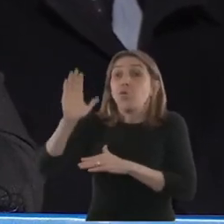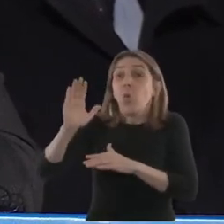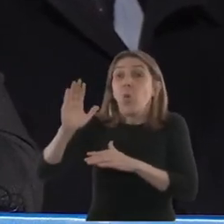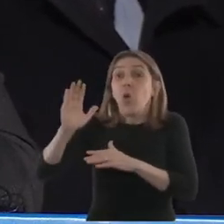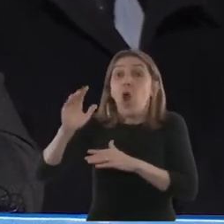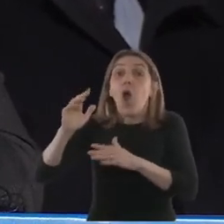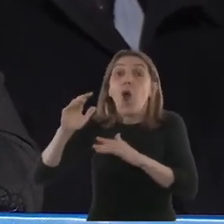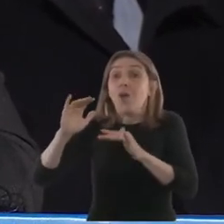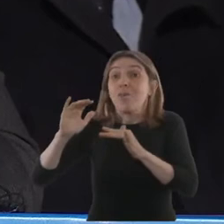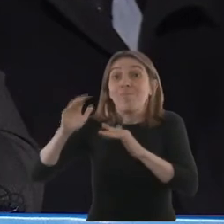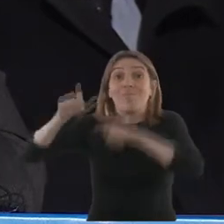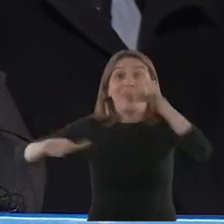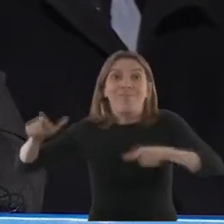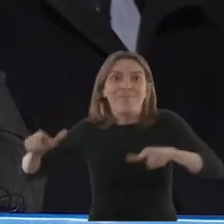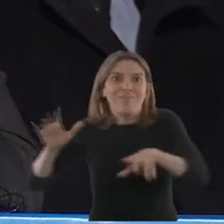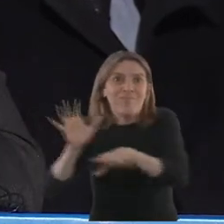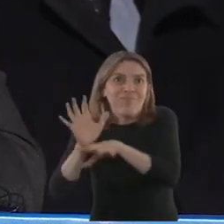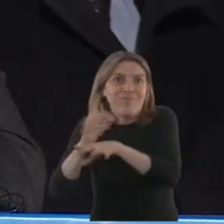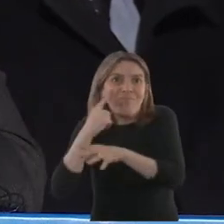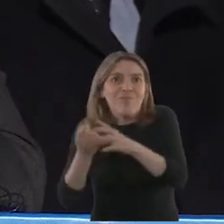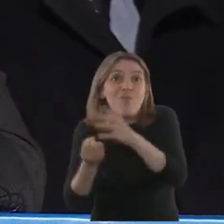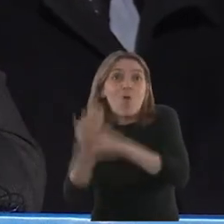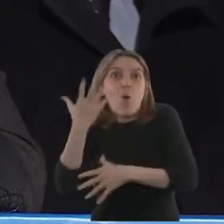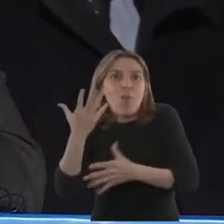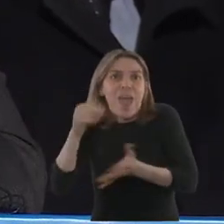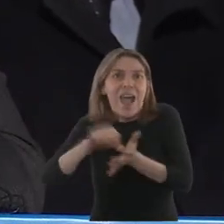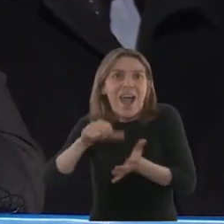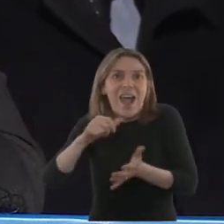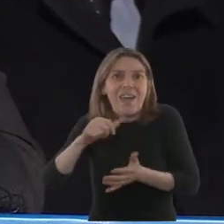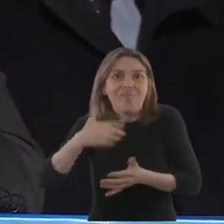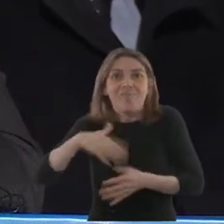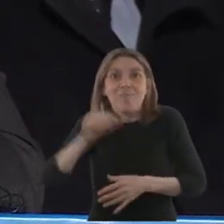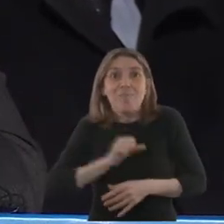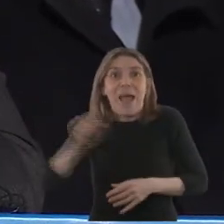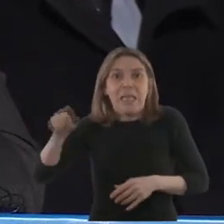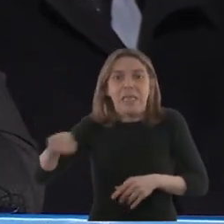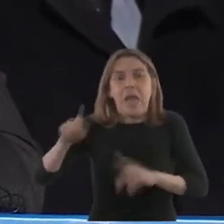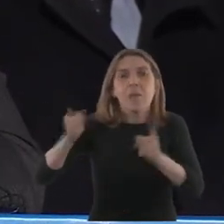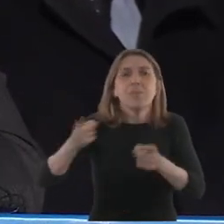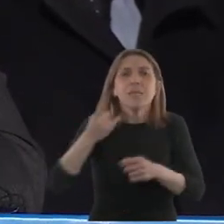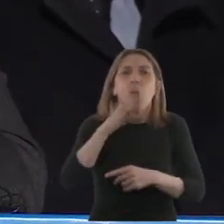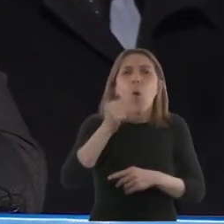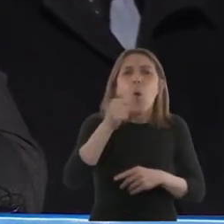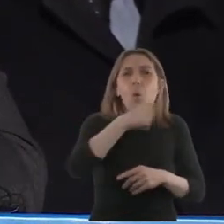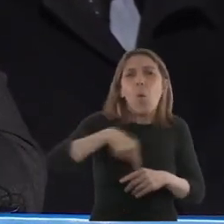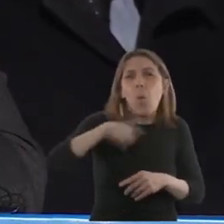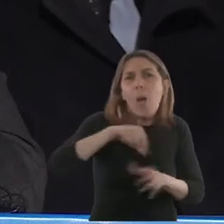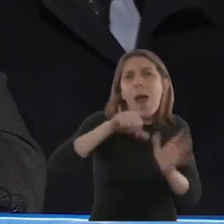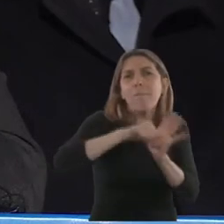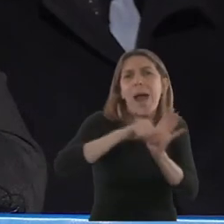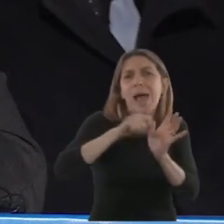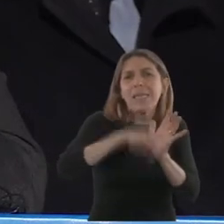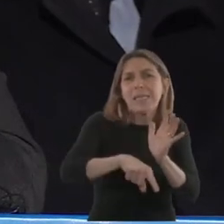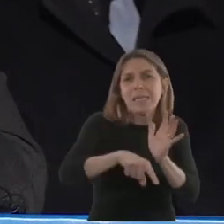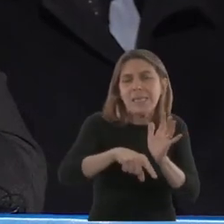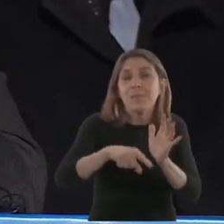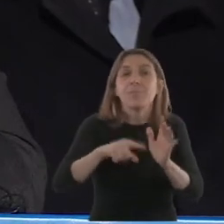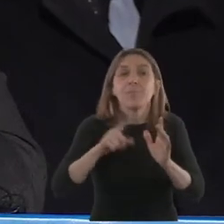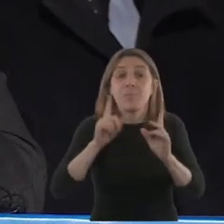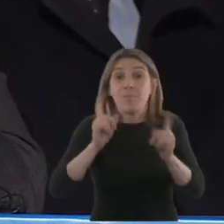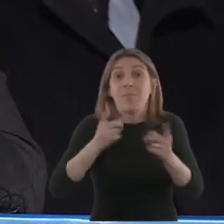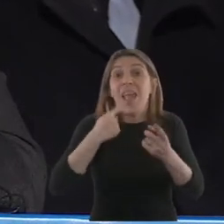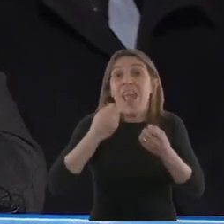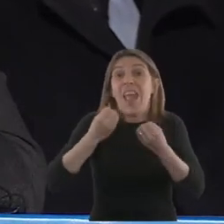patria. Y es desde ese momento que los caminos de la UBA y de nuestro país